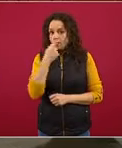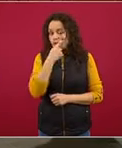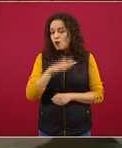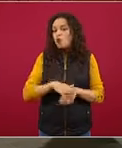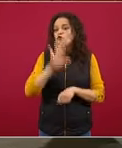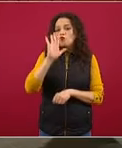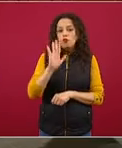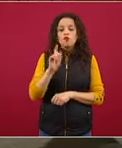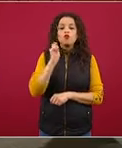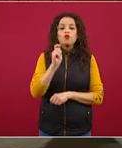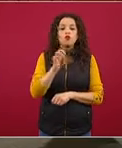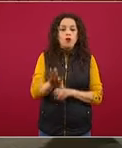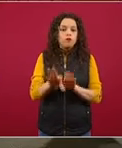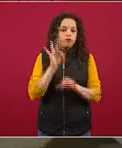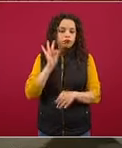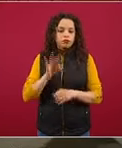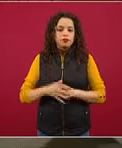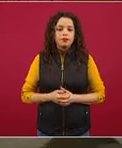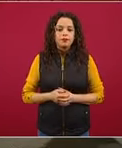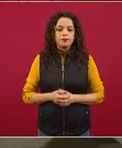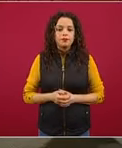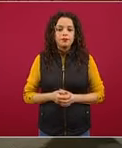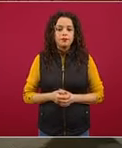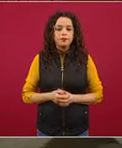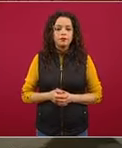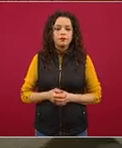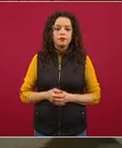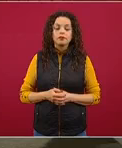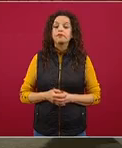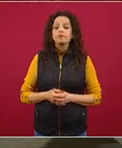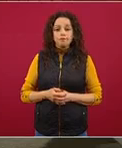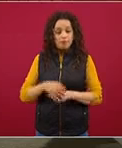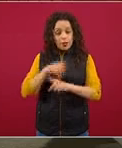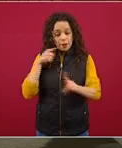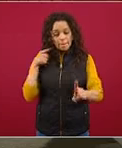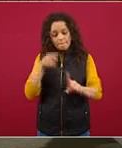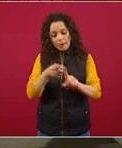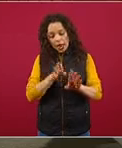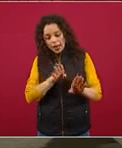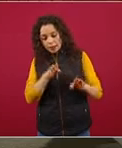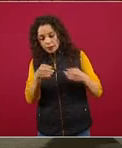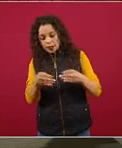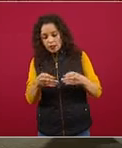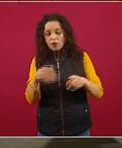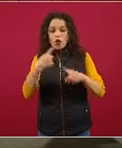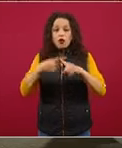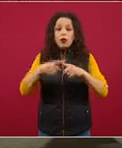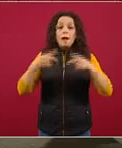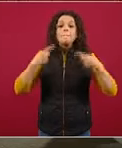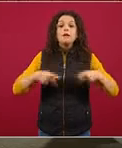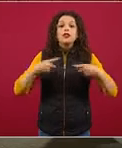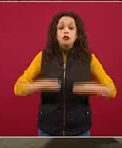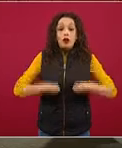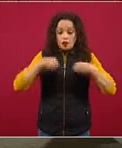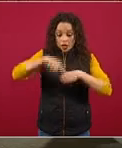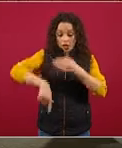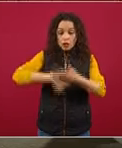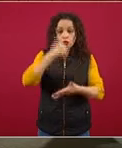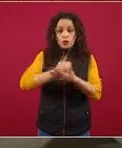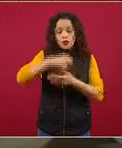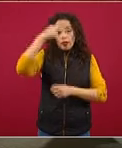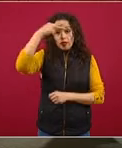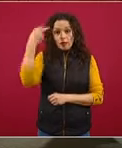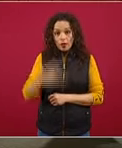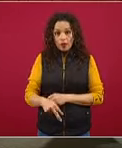Reiteramos la invitación específicamente a la población de la Ciudad de México, porque nuestra epidemia crece todos los días.